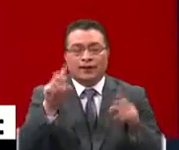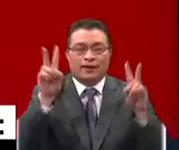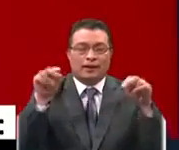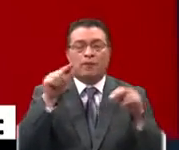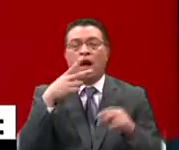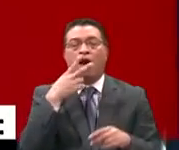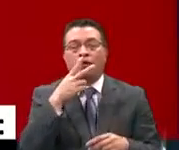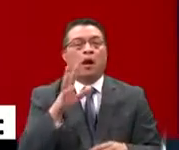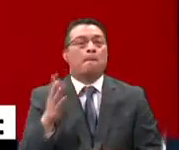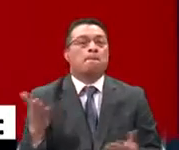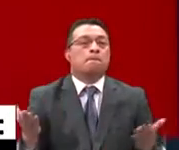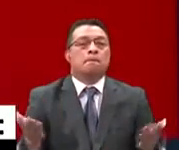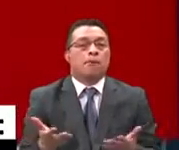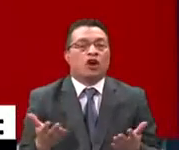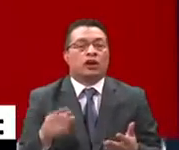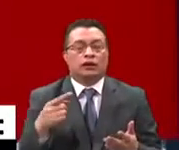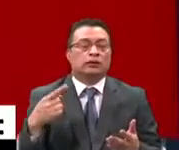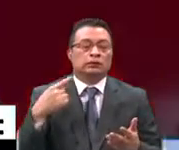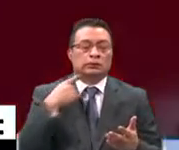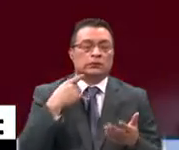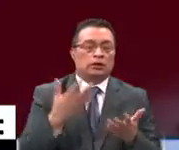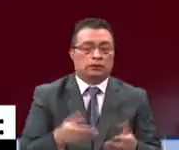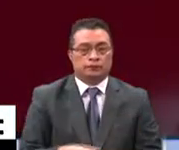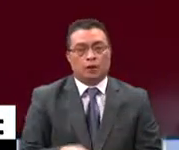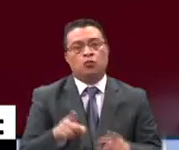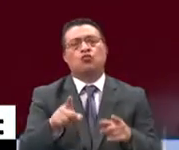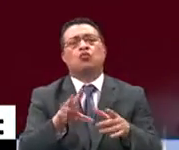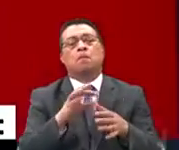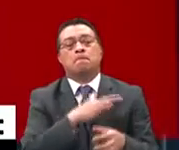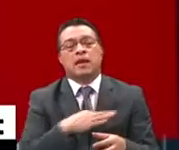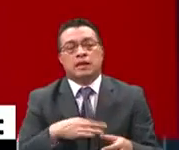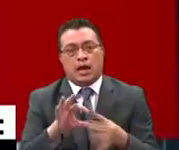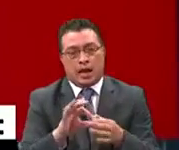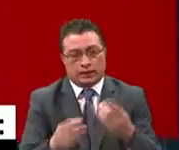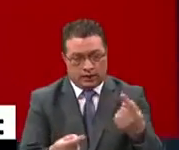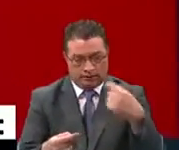por qué tuvo el desenlace que tuvo. Ministra, gracias por haber venido esta noche. Muchas gracias a ustedes, muy buenas noches.